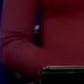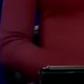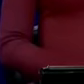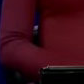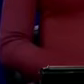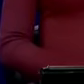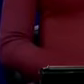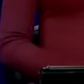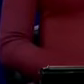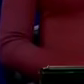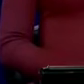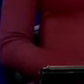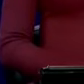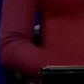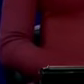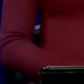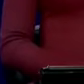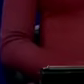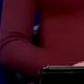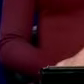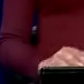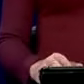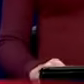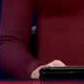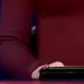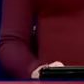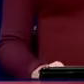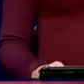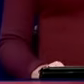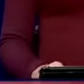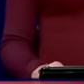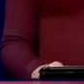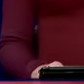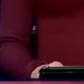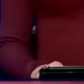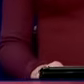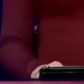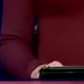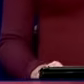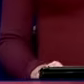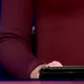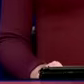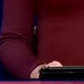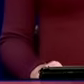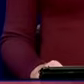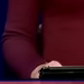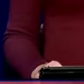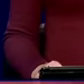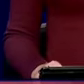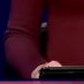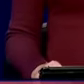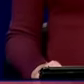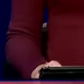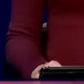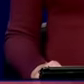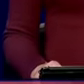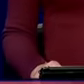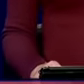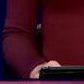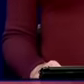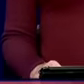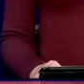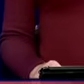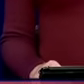Es una tristeza porque los incendios forestales continúan afectando a nuestras regiones. Vamos a recordar y le vamos a presentar este resumen,